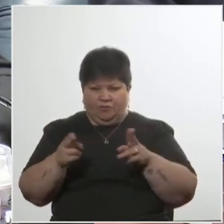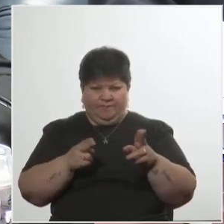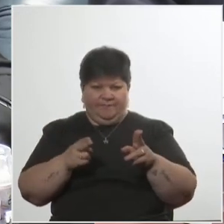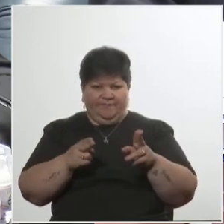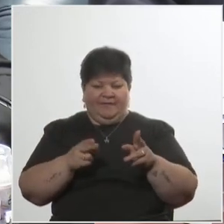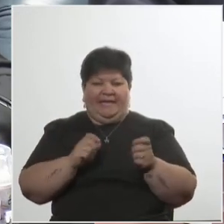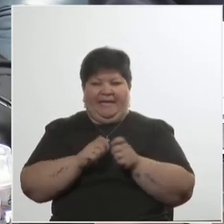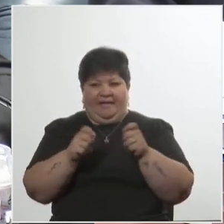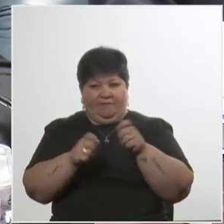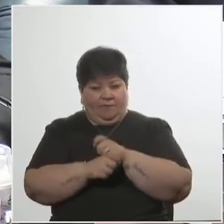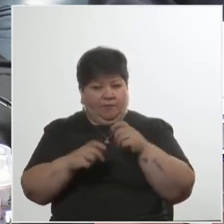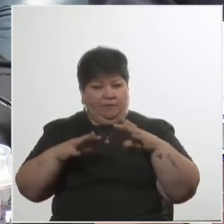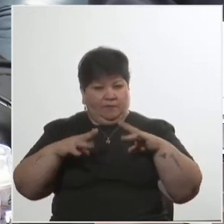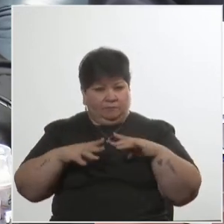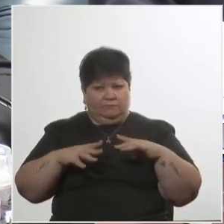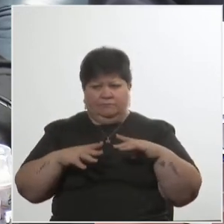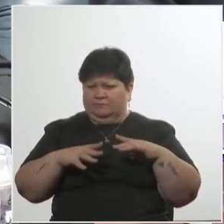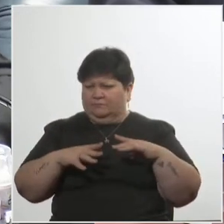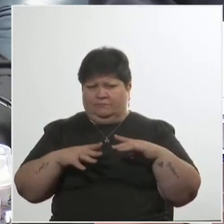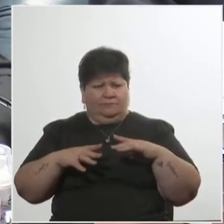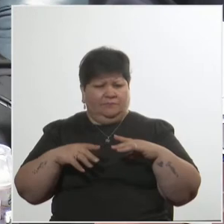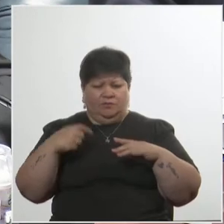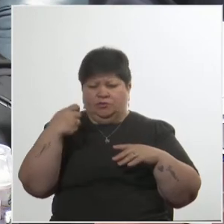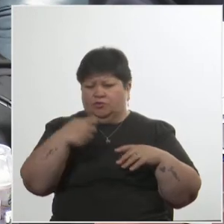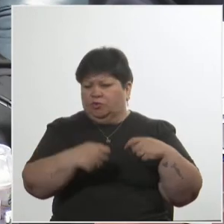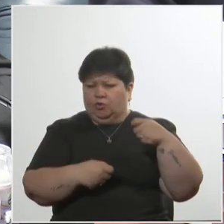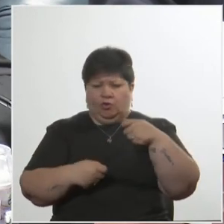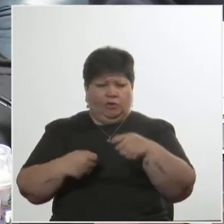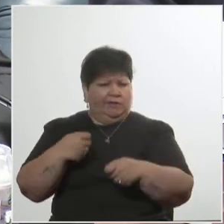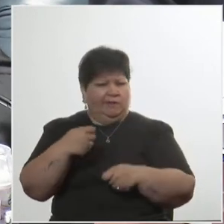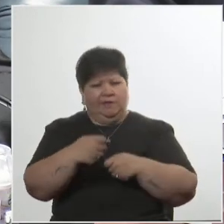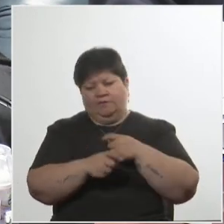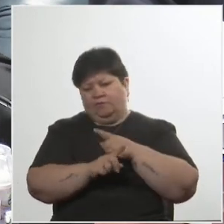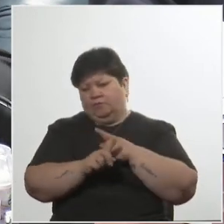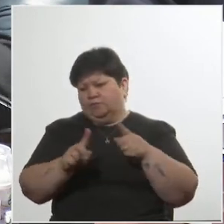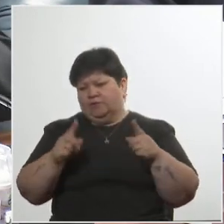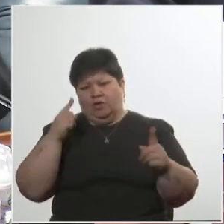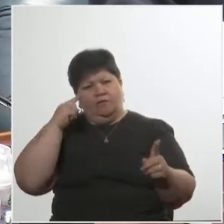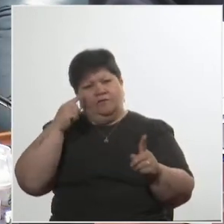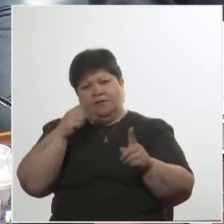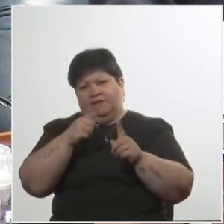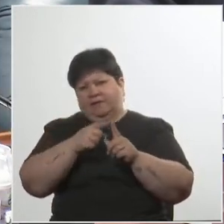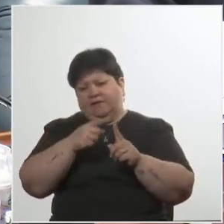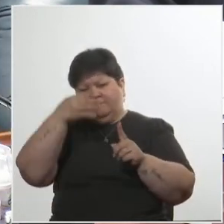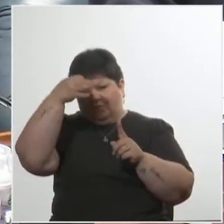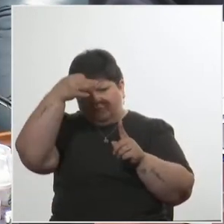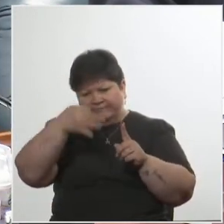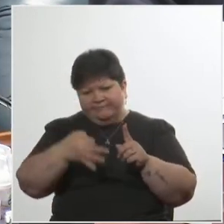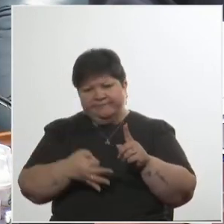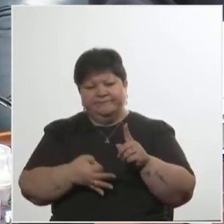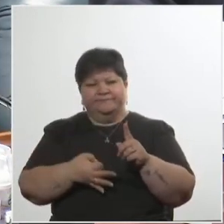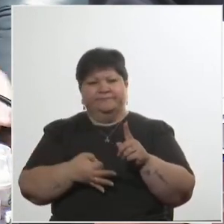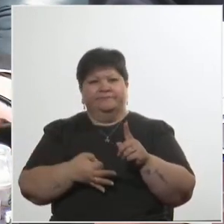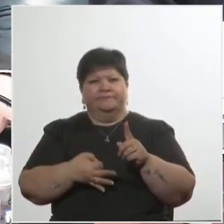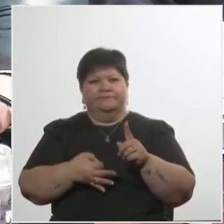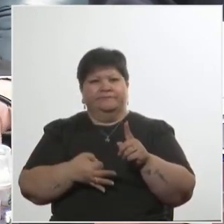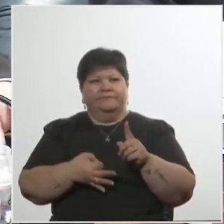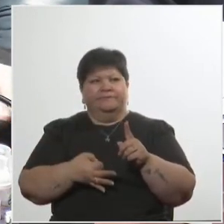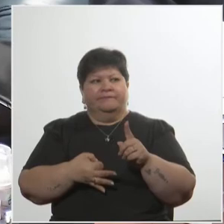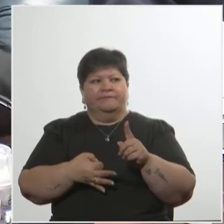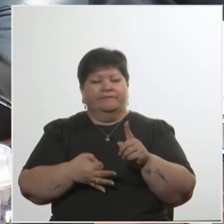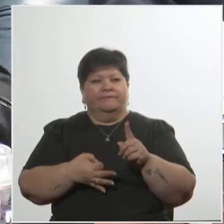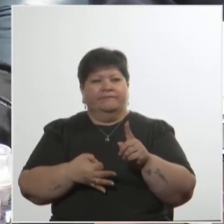no contribuye mínimamente a que este objetivo se cumpla segunda cuestión